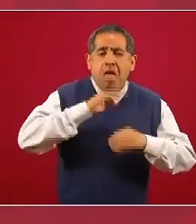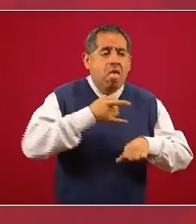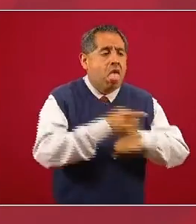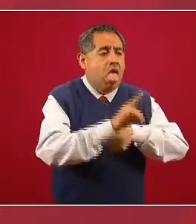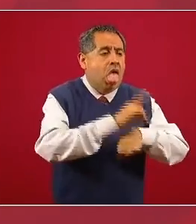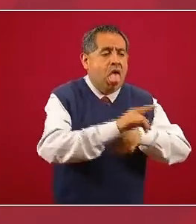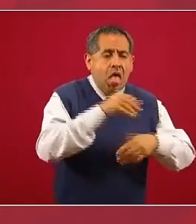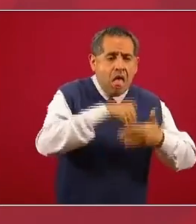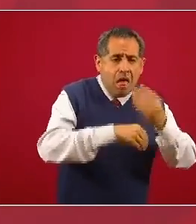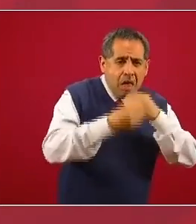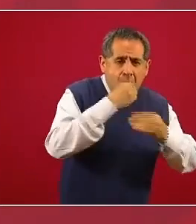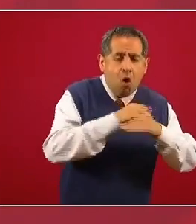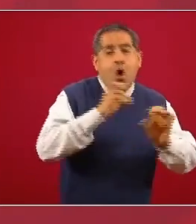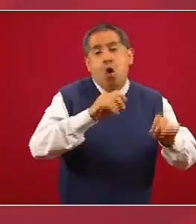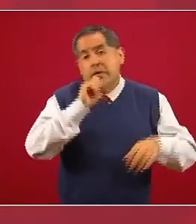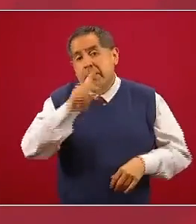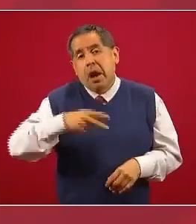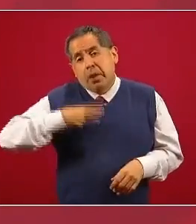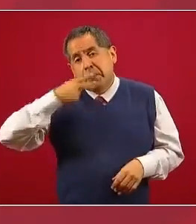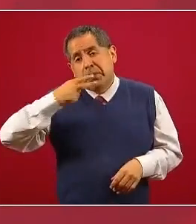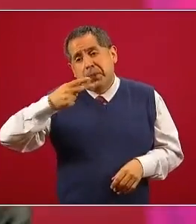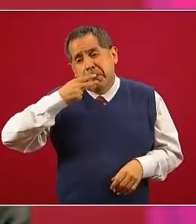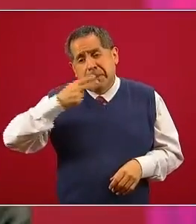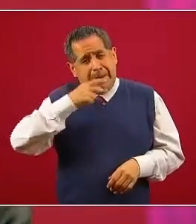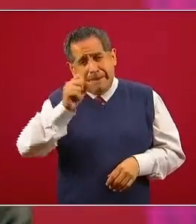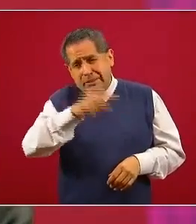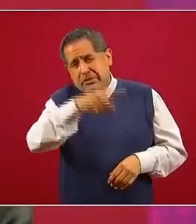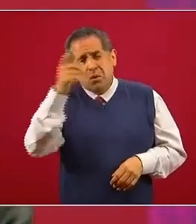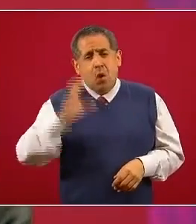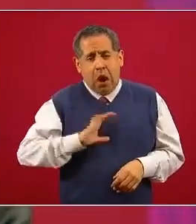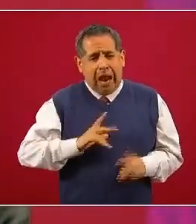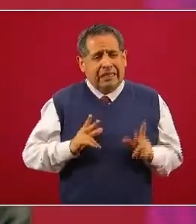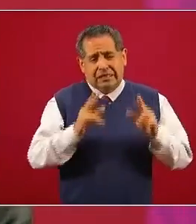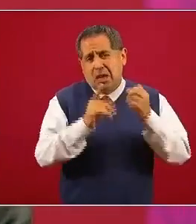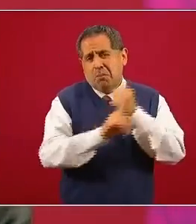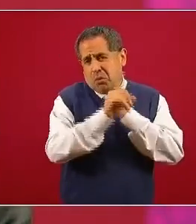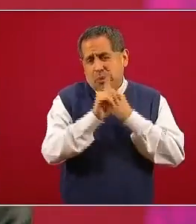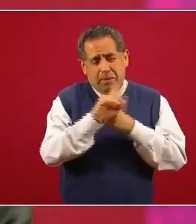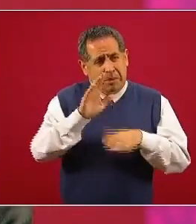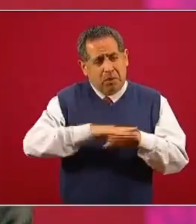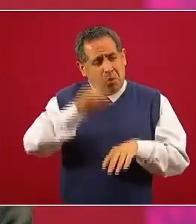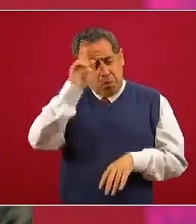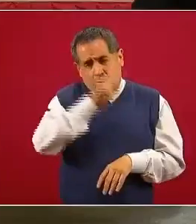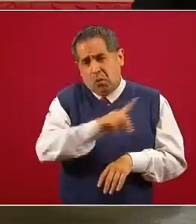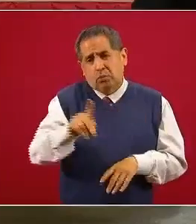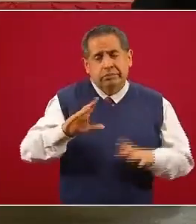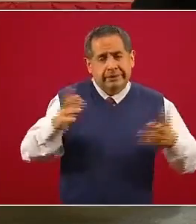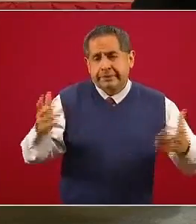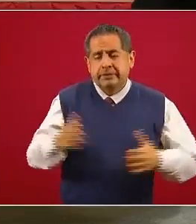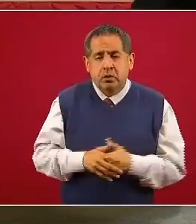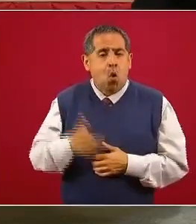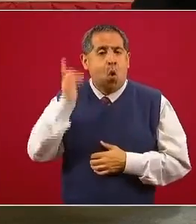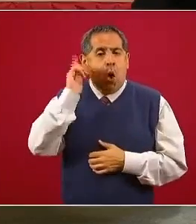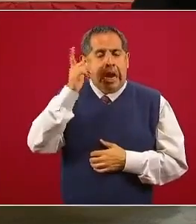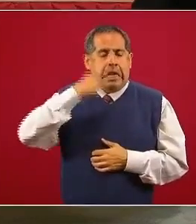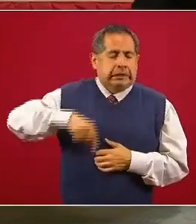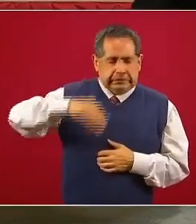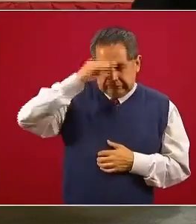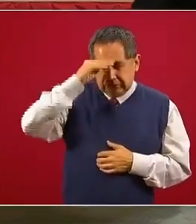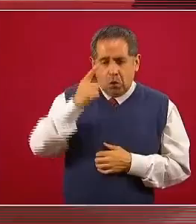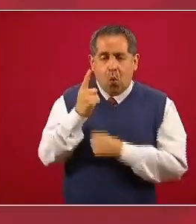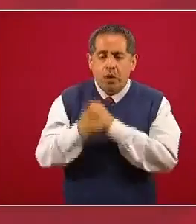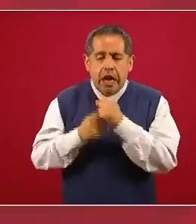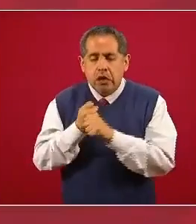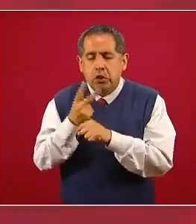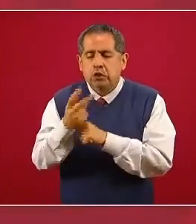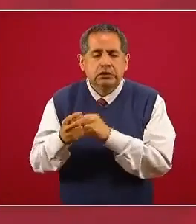también los cánceres asociados con el tabaco, que es uno de los problemas también importantes de salud pública, sea una agenda no de un